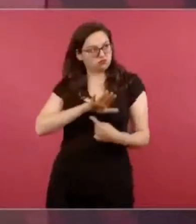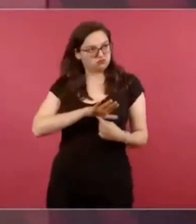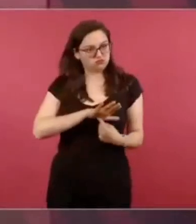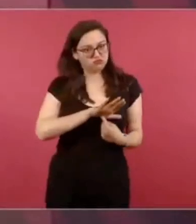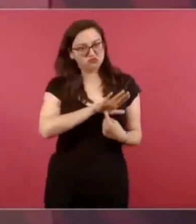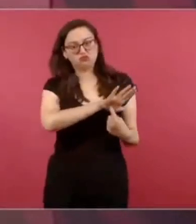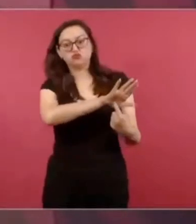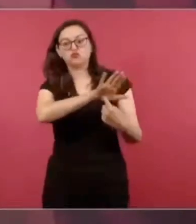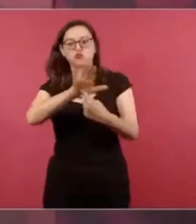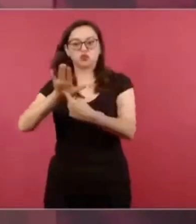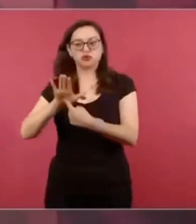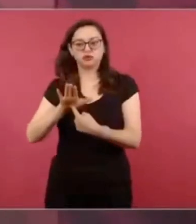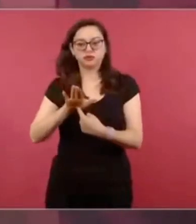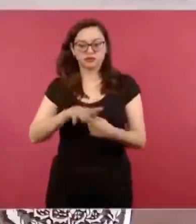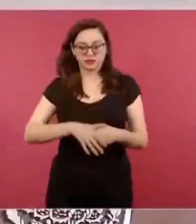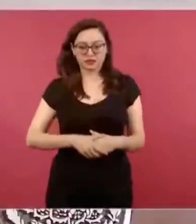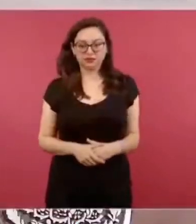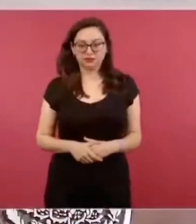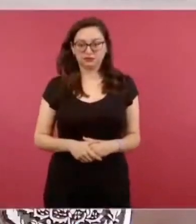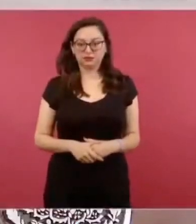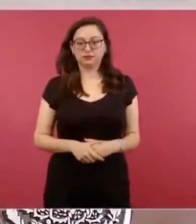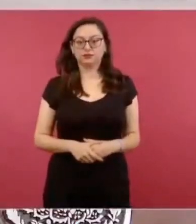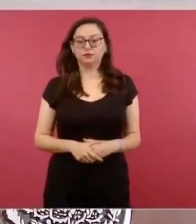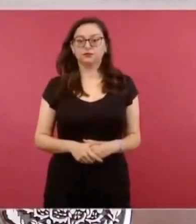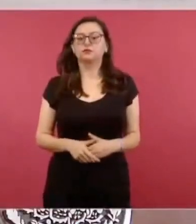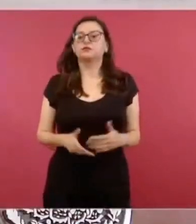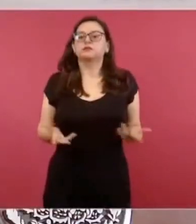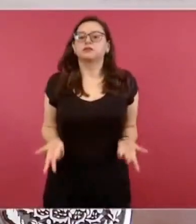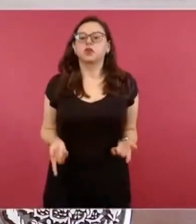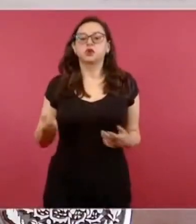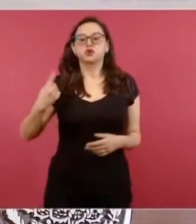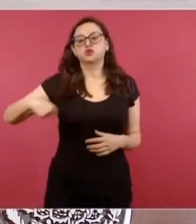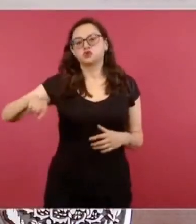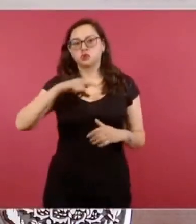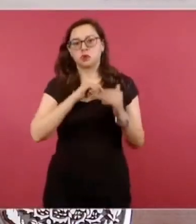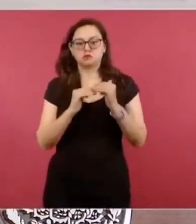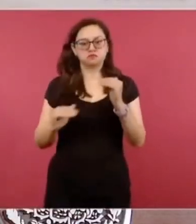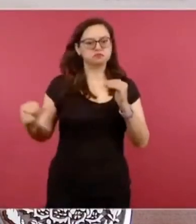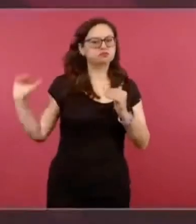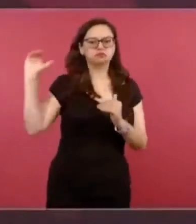No somos más que nadie, pero tampoco somos menos que nadie.